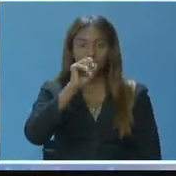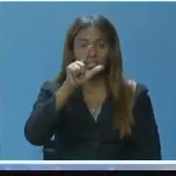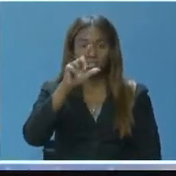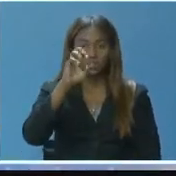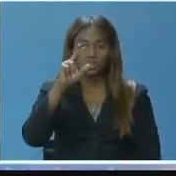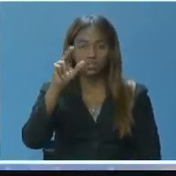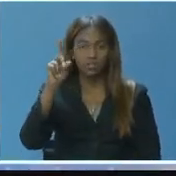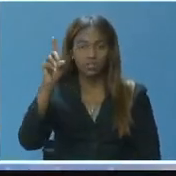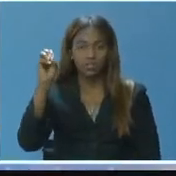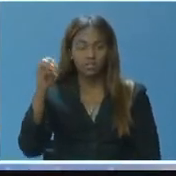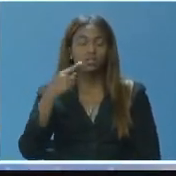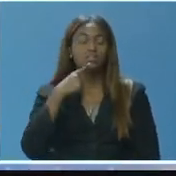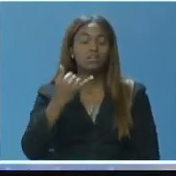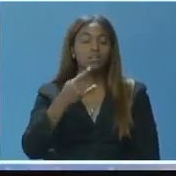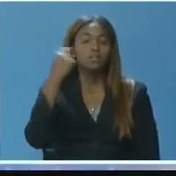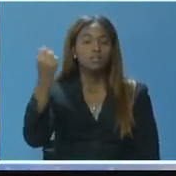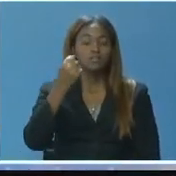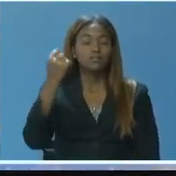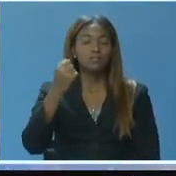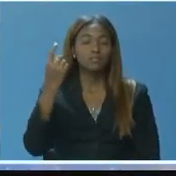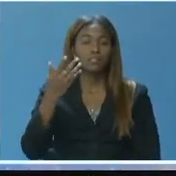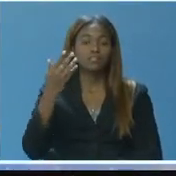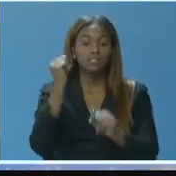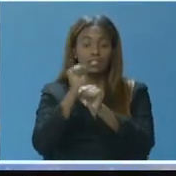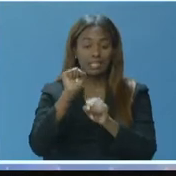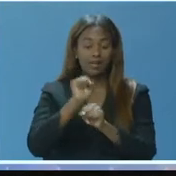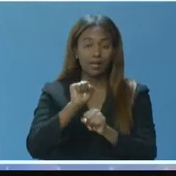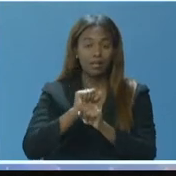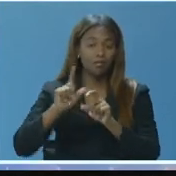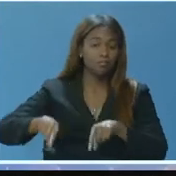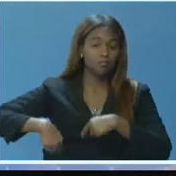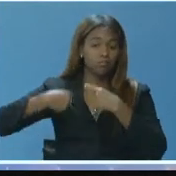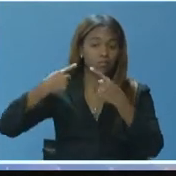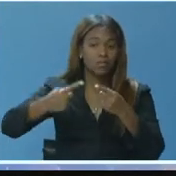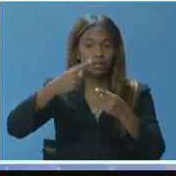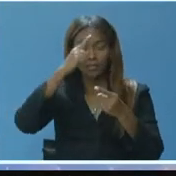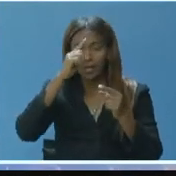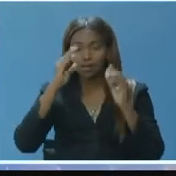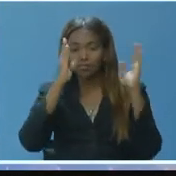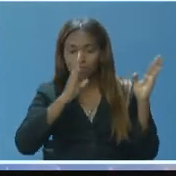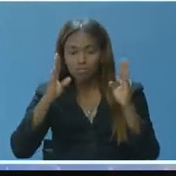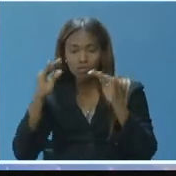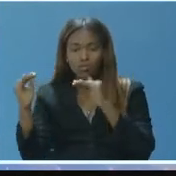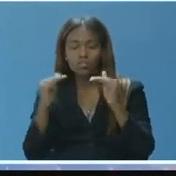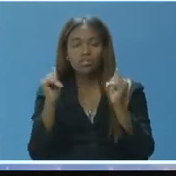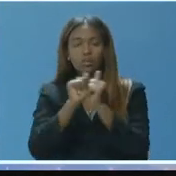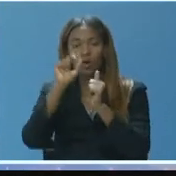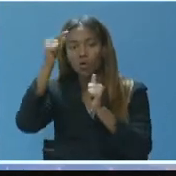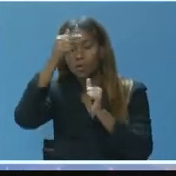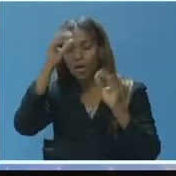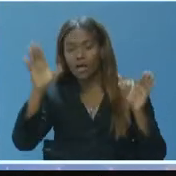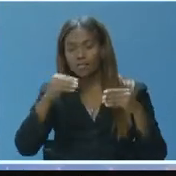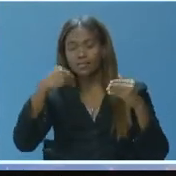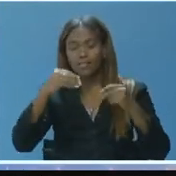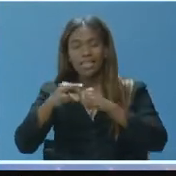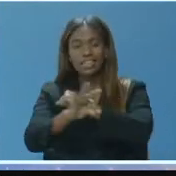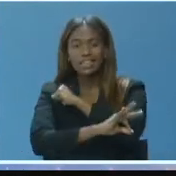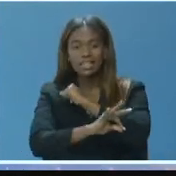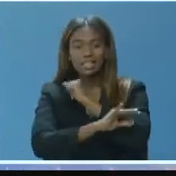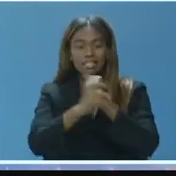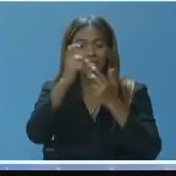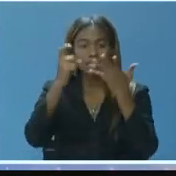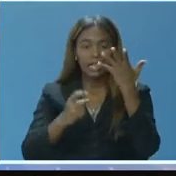Coronado, consideró este martes que el tratamiento que han estado dando a la justicia y el gobierno a los casos de narcotráfico y lavado de activos